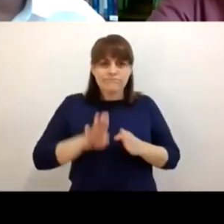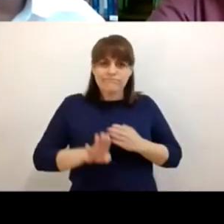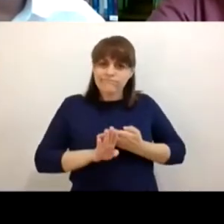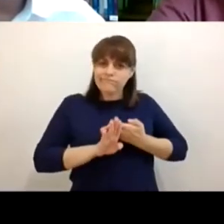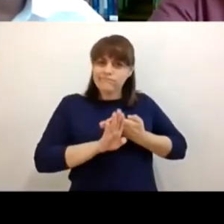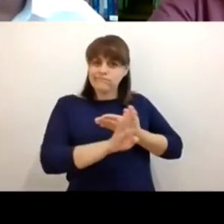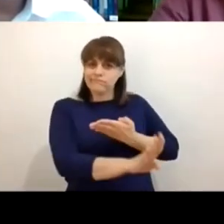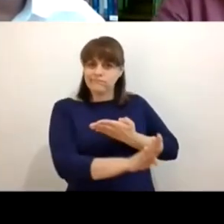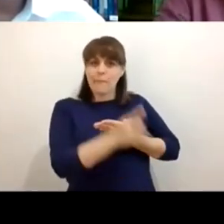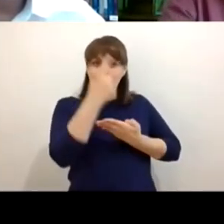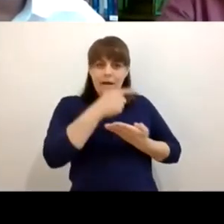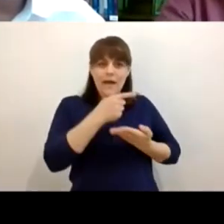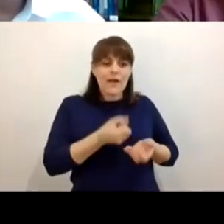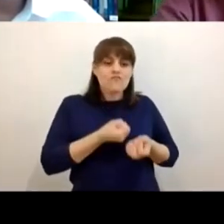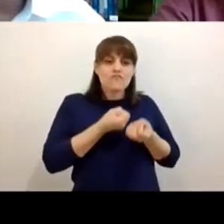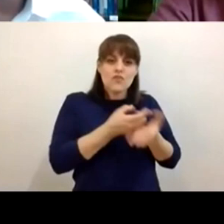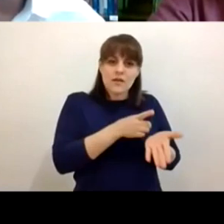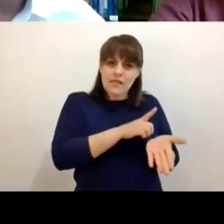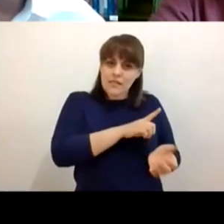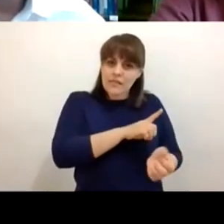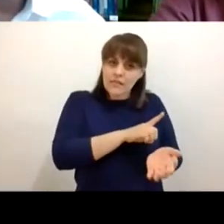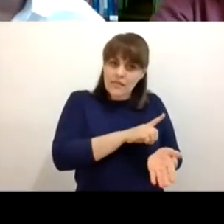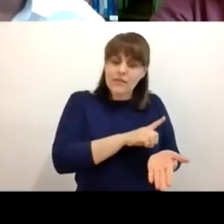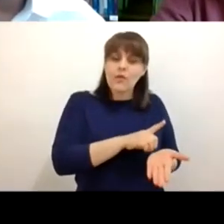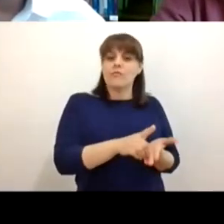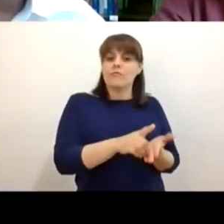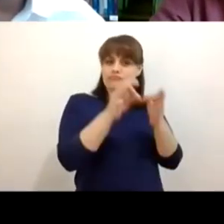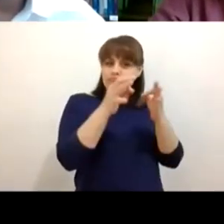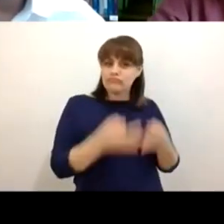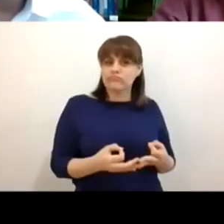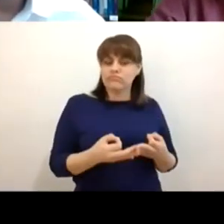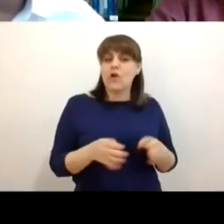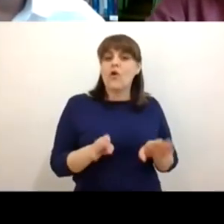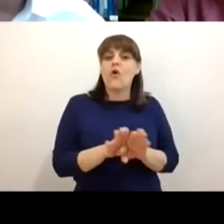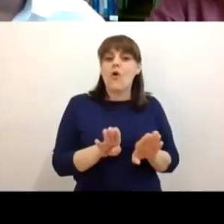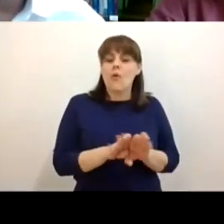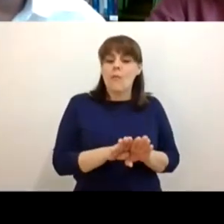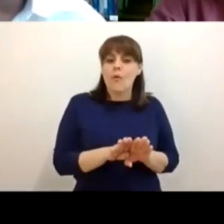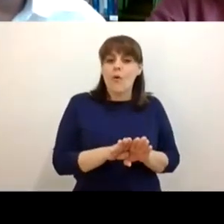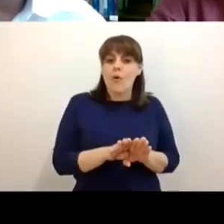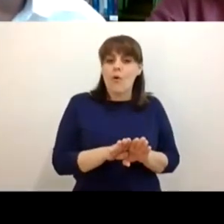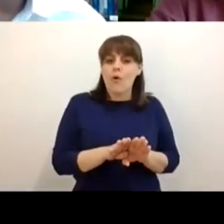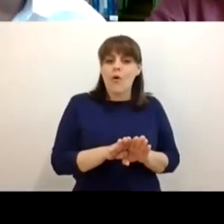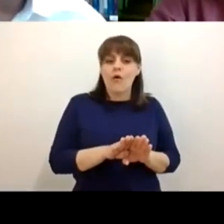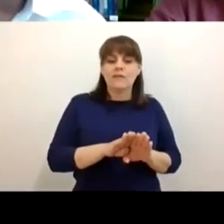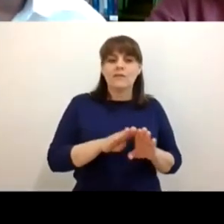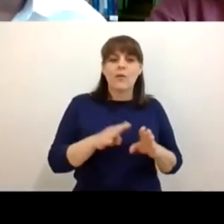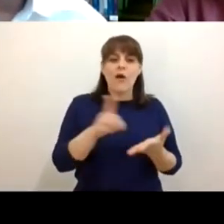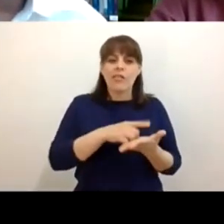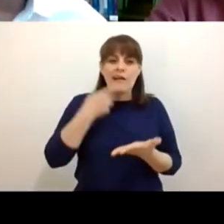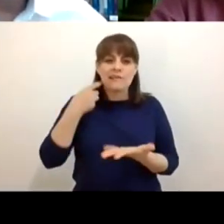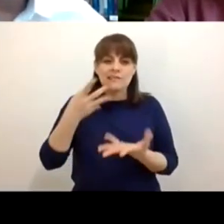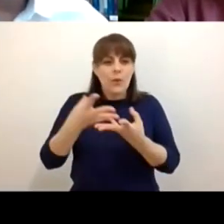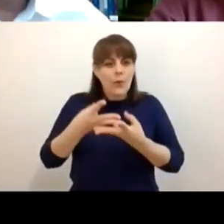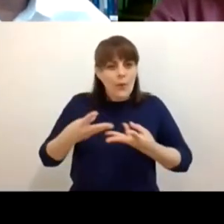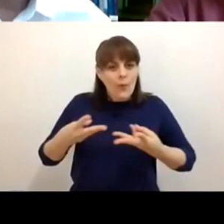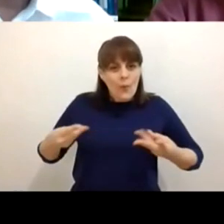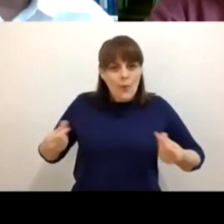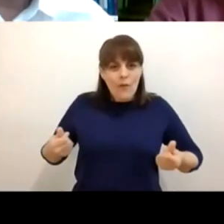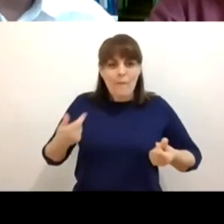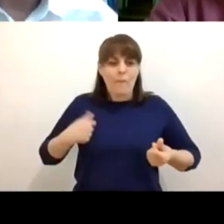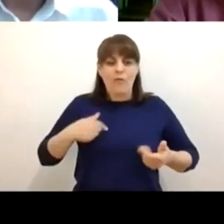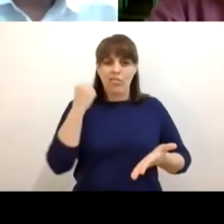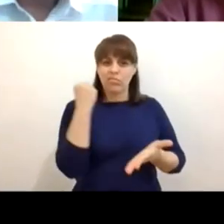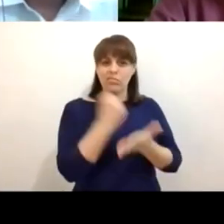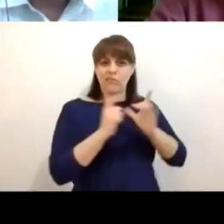sí tienen, ¿no? Y combatir estas adicciones sin estigmas. Entonces, antes de pasar directamente a